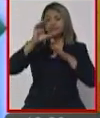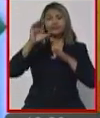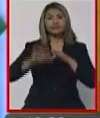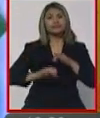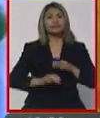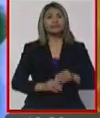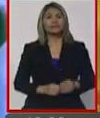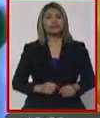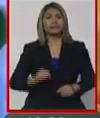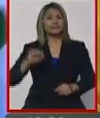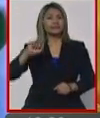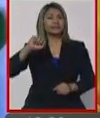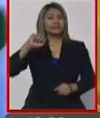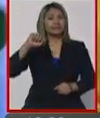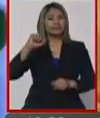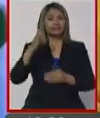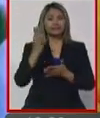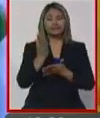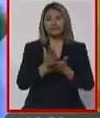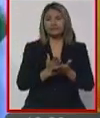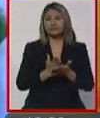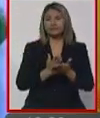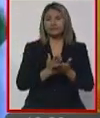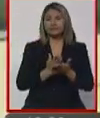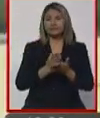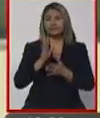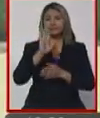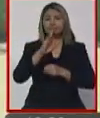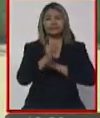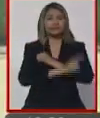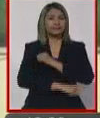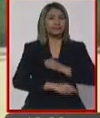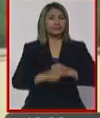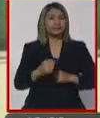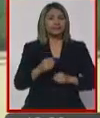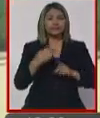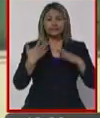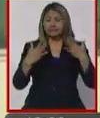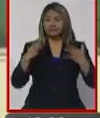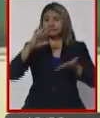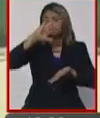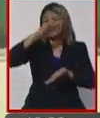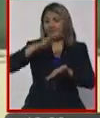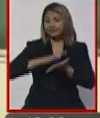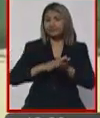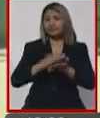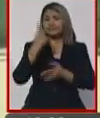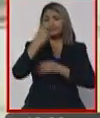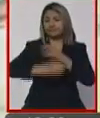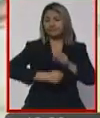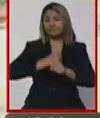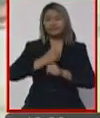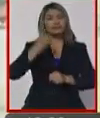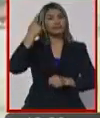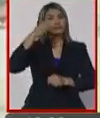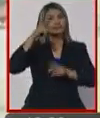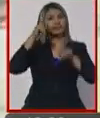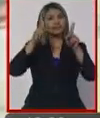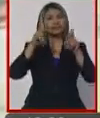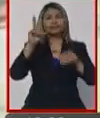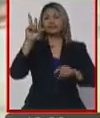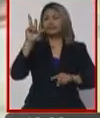cumplido una quinta parte de su condena. Asimismo, la pena se reducirá en 2 años para personas